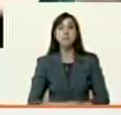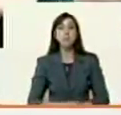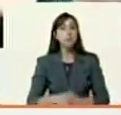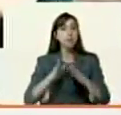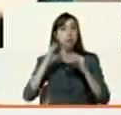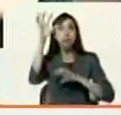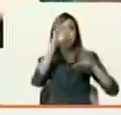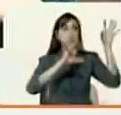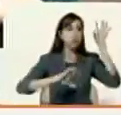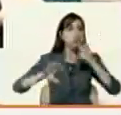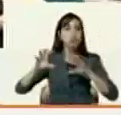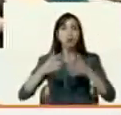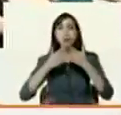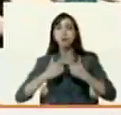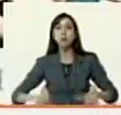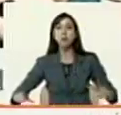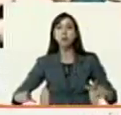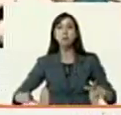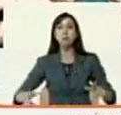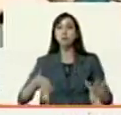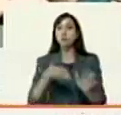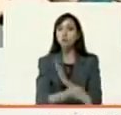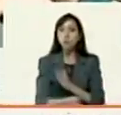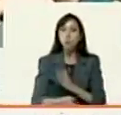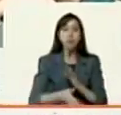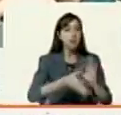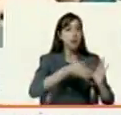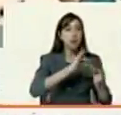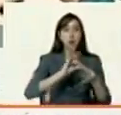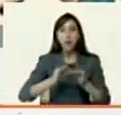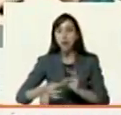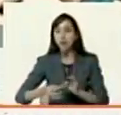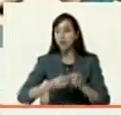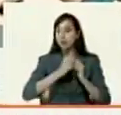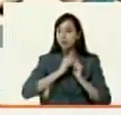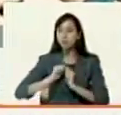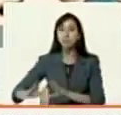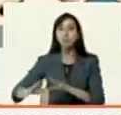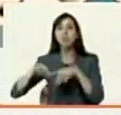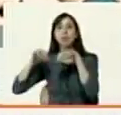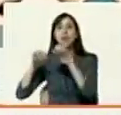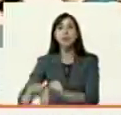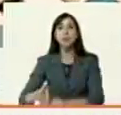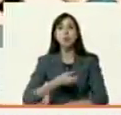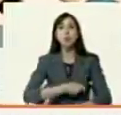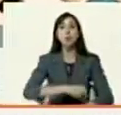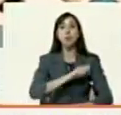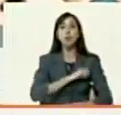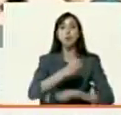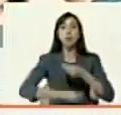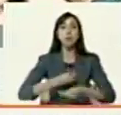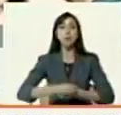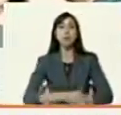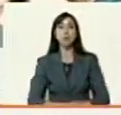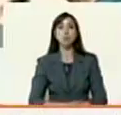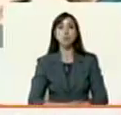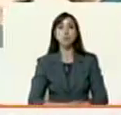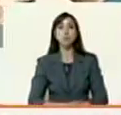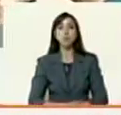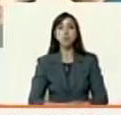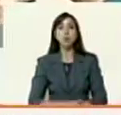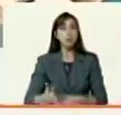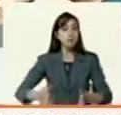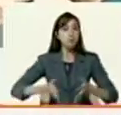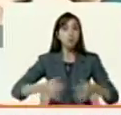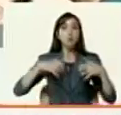las cadenas que oprimían por parte del Imperio Español. Hoy estamos dando esa misma batalla, pero además, para